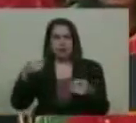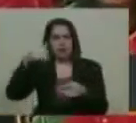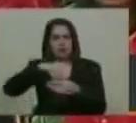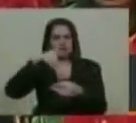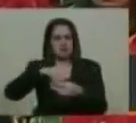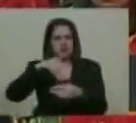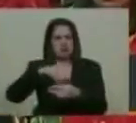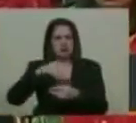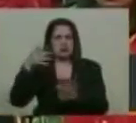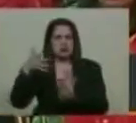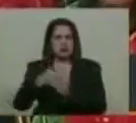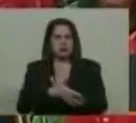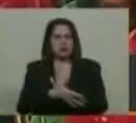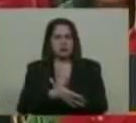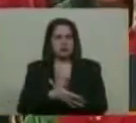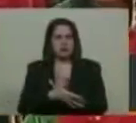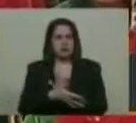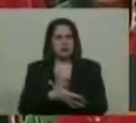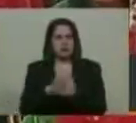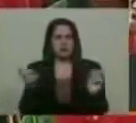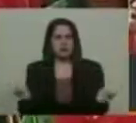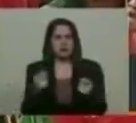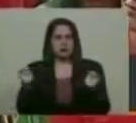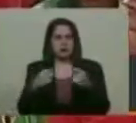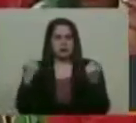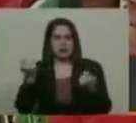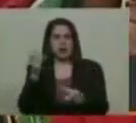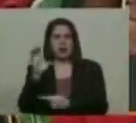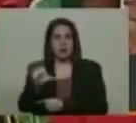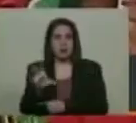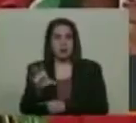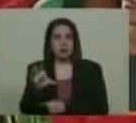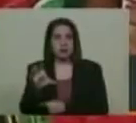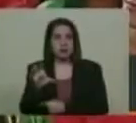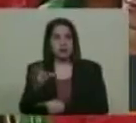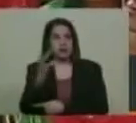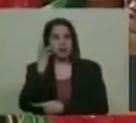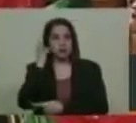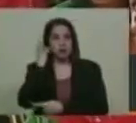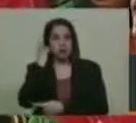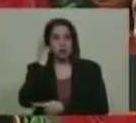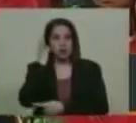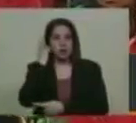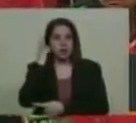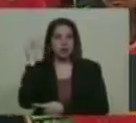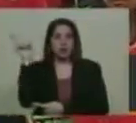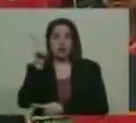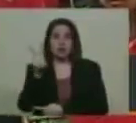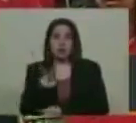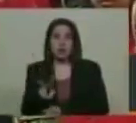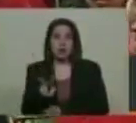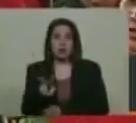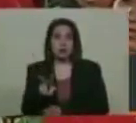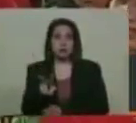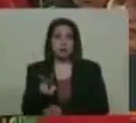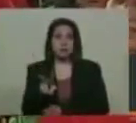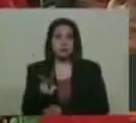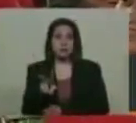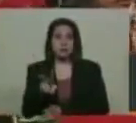el comando de campaña de la patria de las mujeres venezolanas. Comando de campaña de la